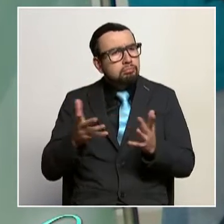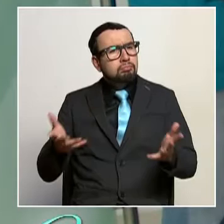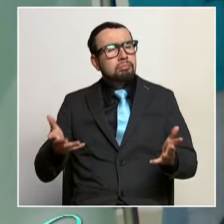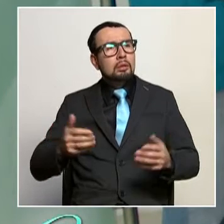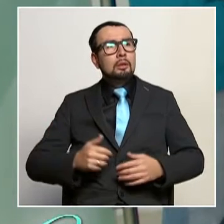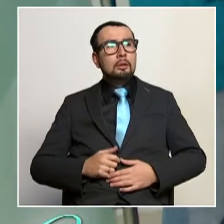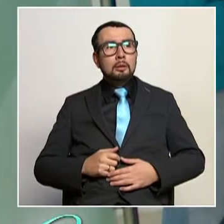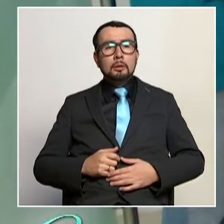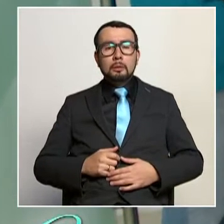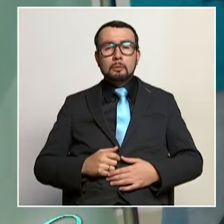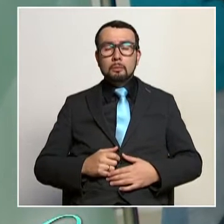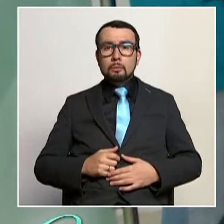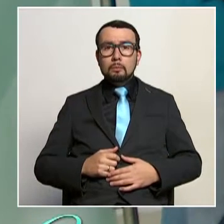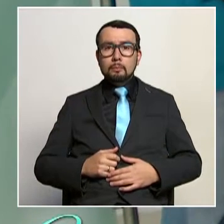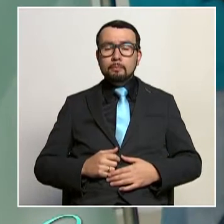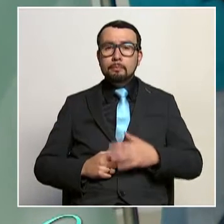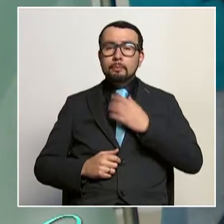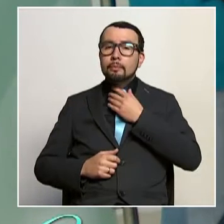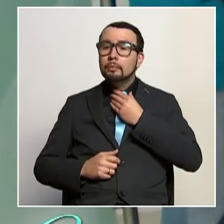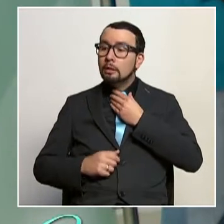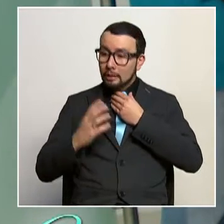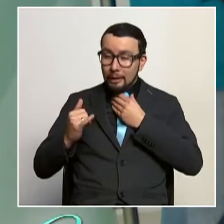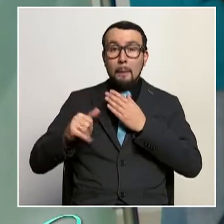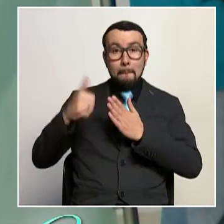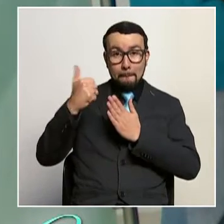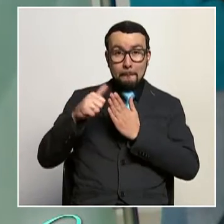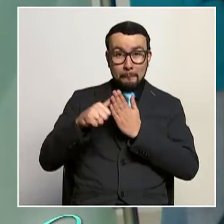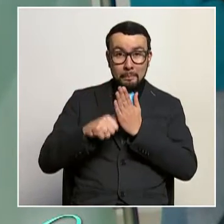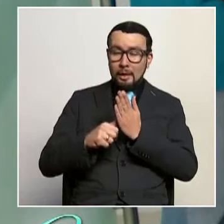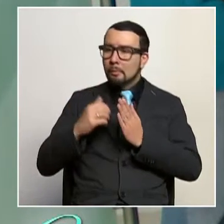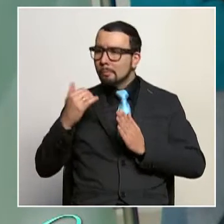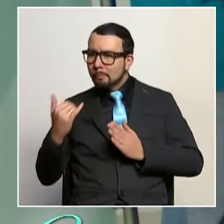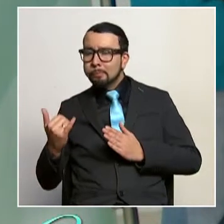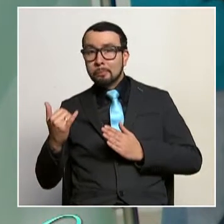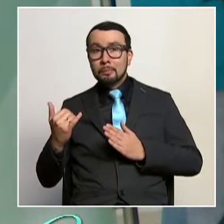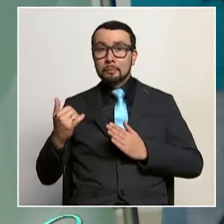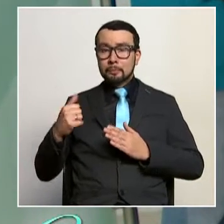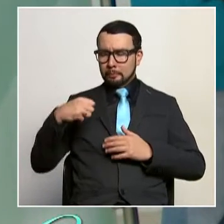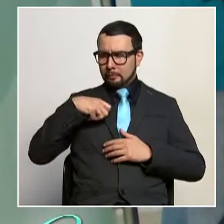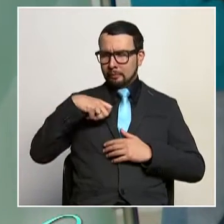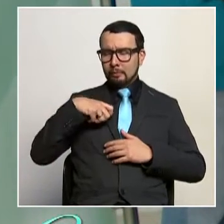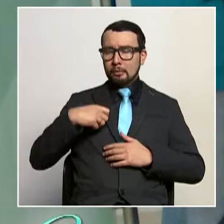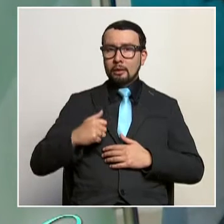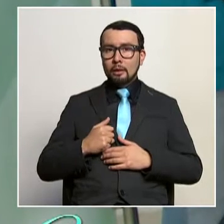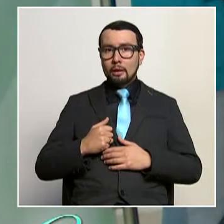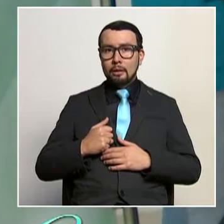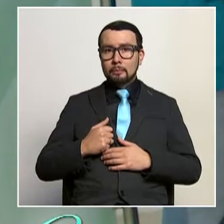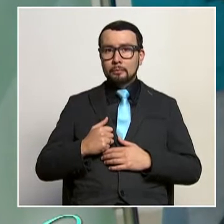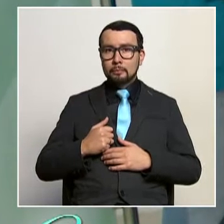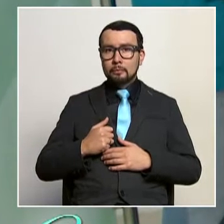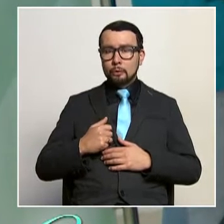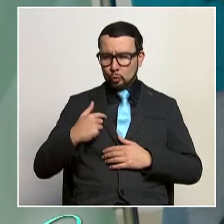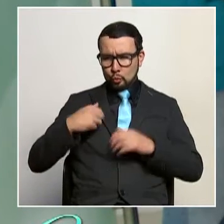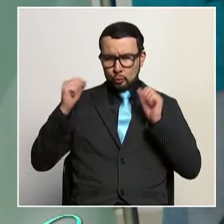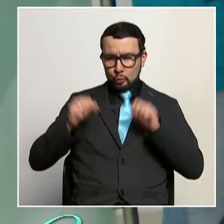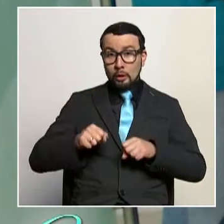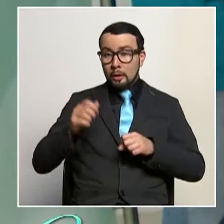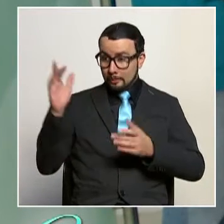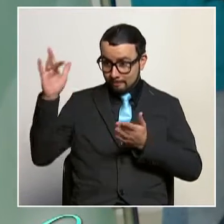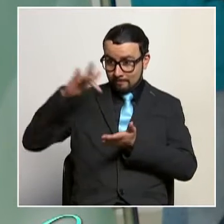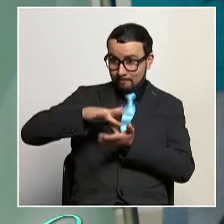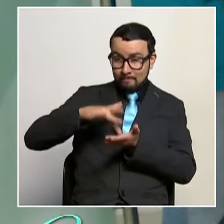Bueno, a través de los programas que yo tengo pues la posibilidad de